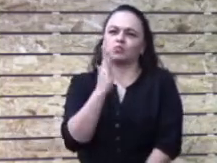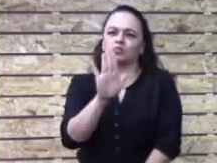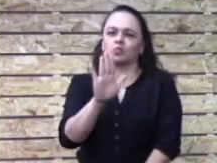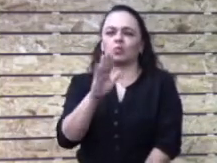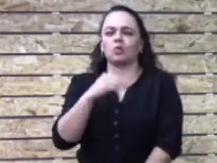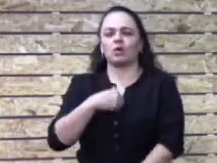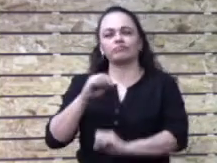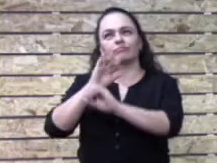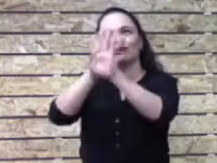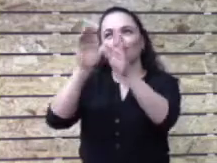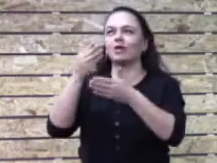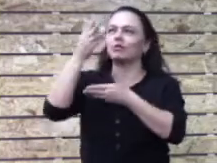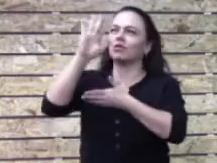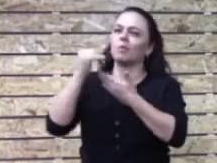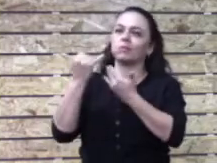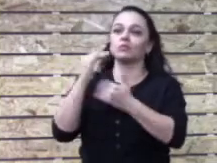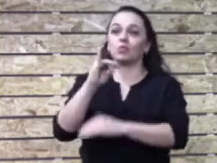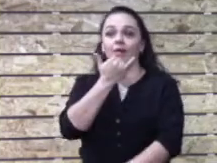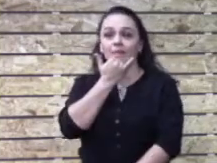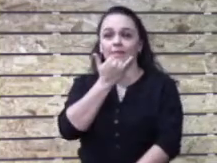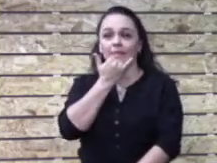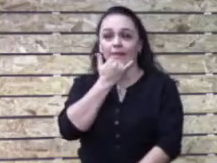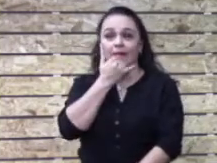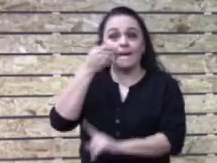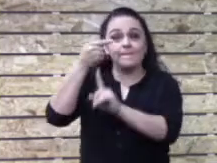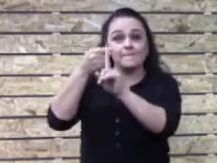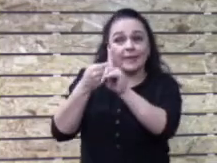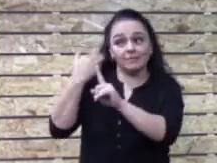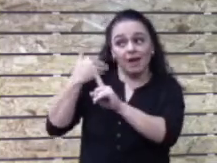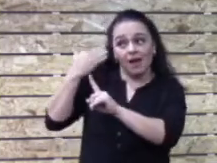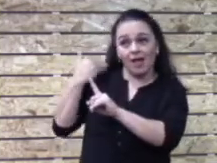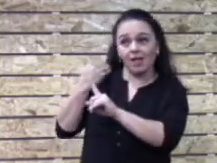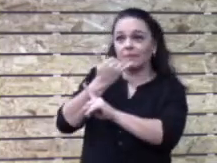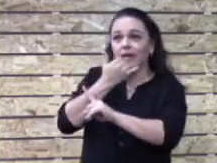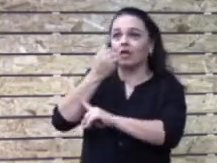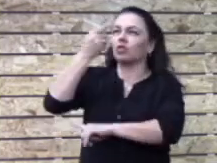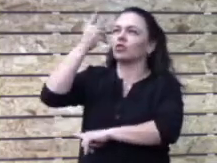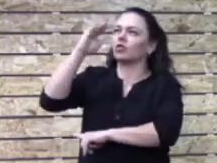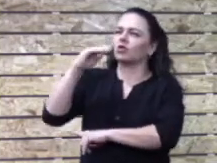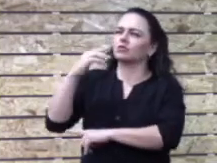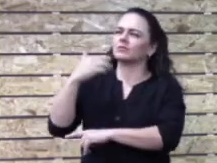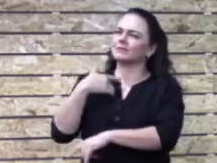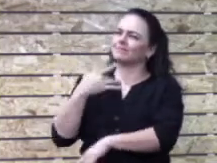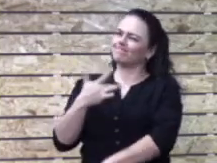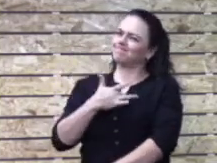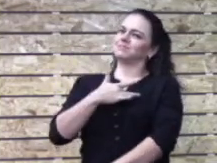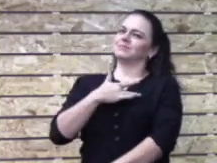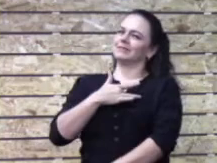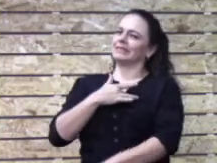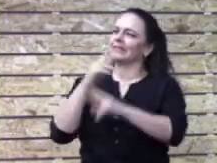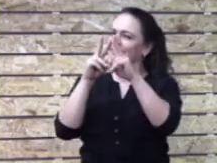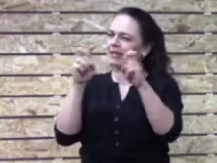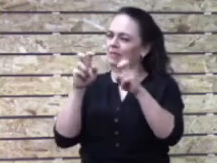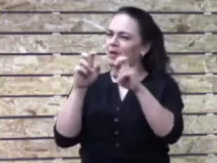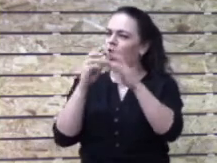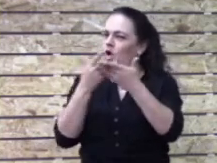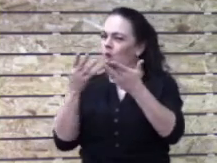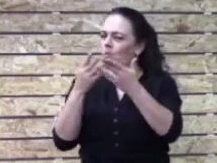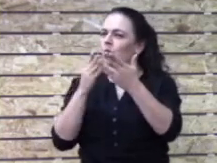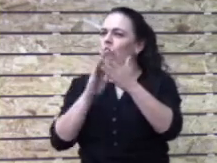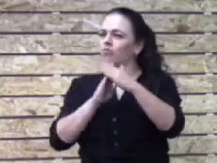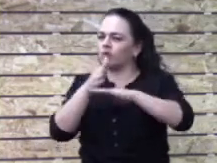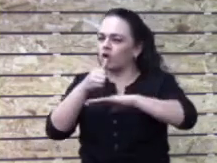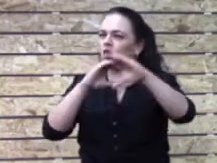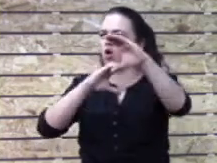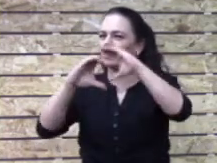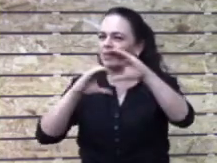Señor. En los últimos meses realmente el Señor nos ha venido inquietando en varios aspectos de medios de comunicación,